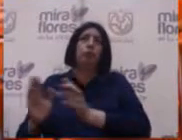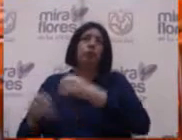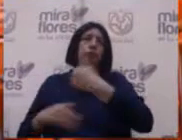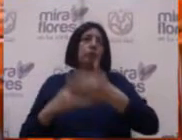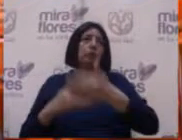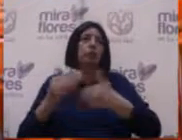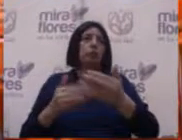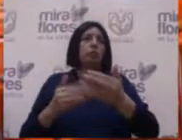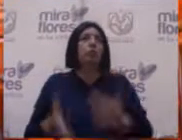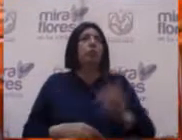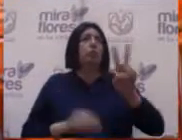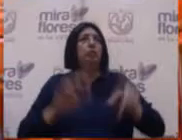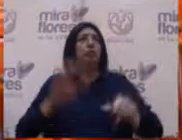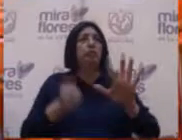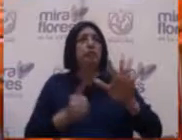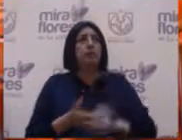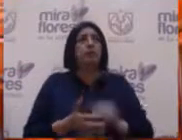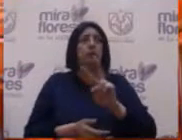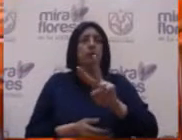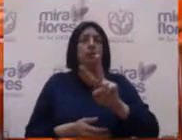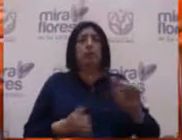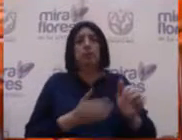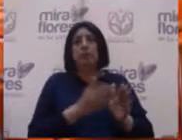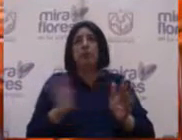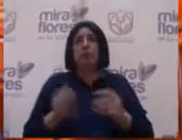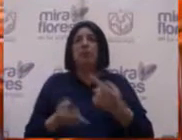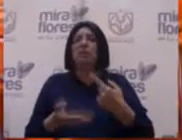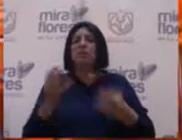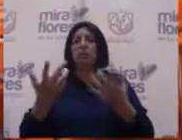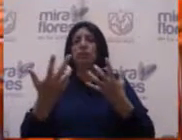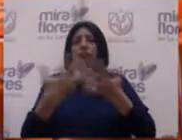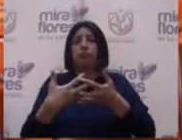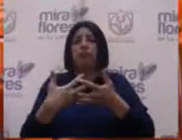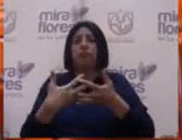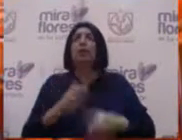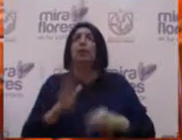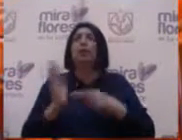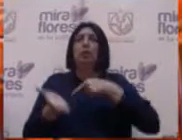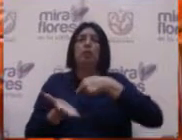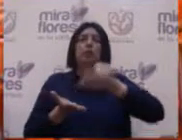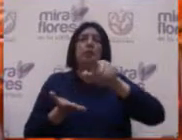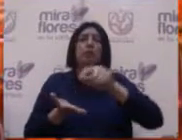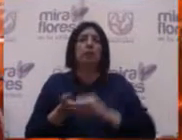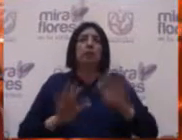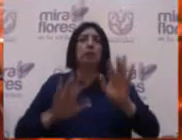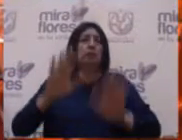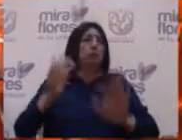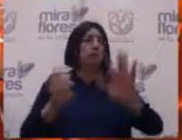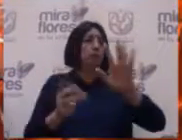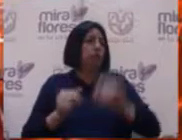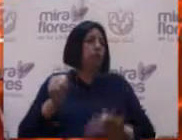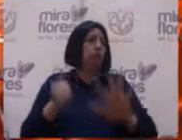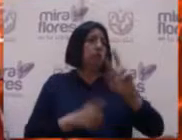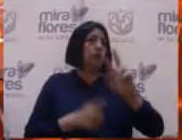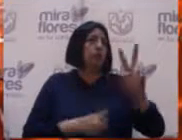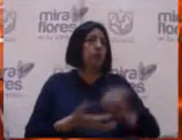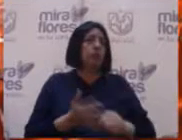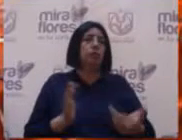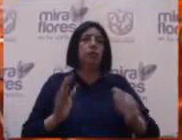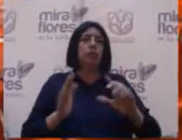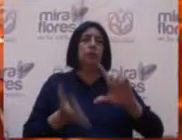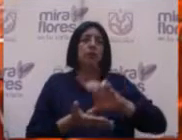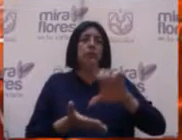de Miraflores 2016-2026 se ajustó a lo establecido en la Ordenanza 1862 de Lima